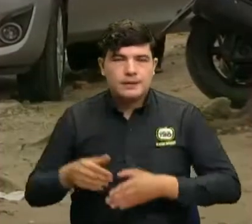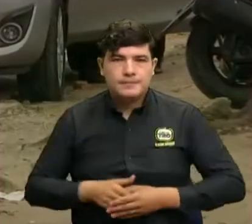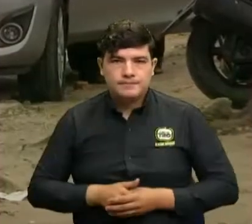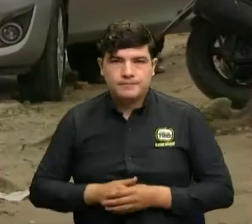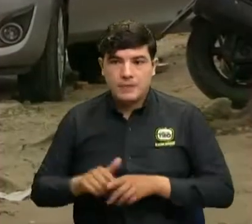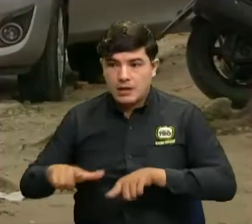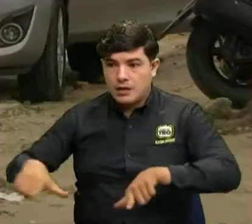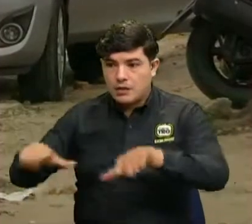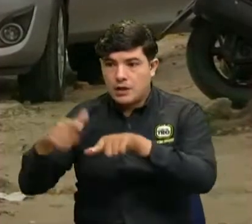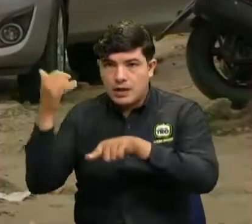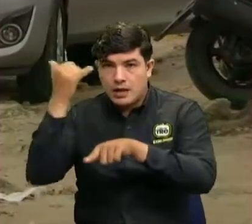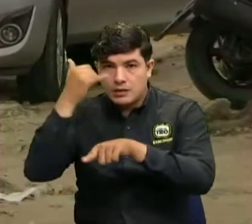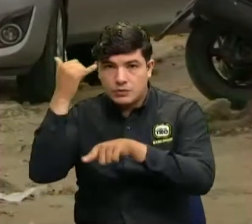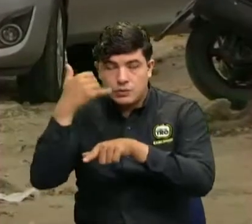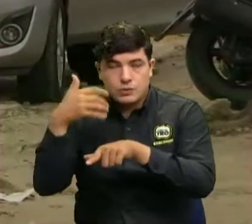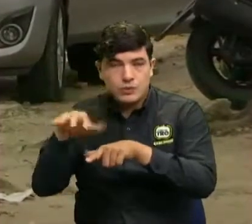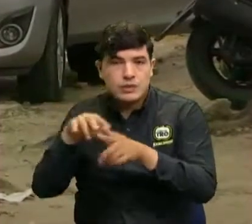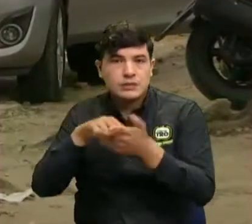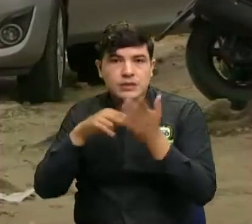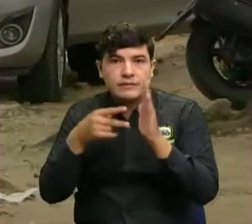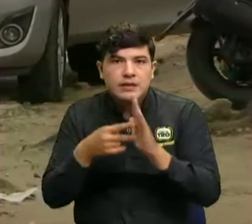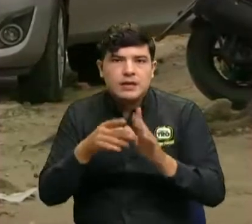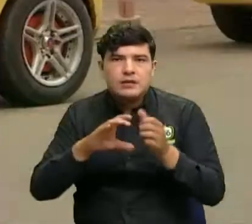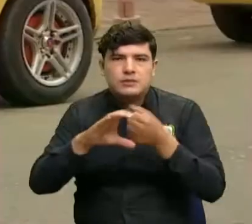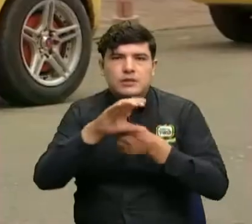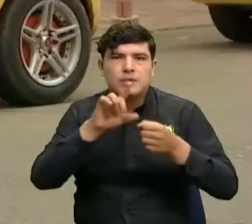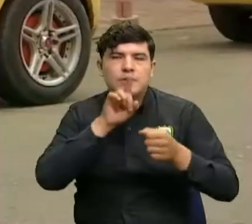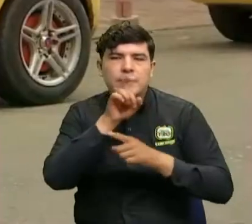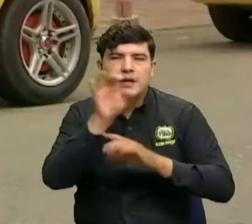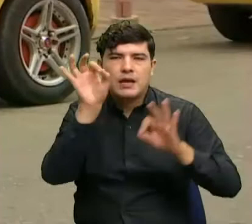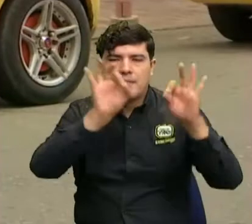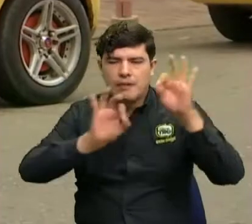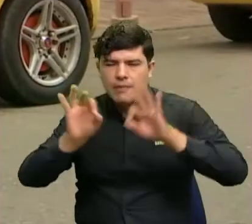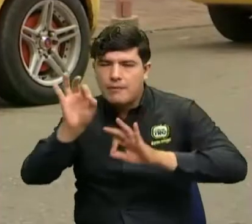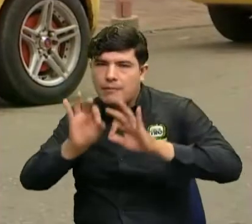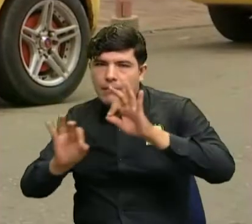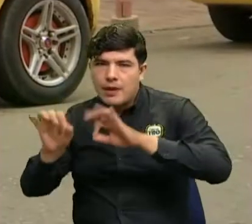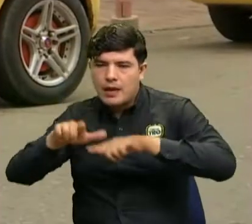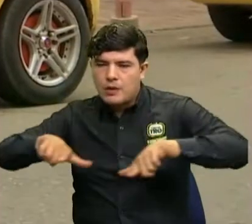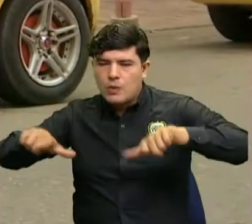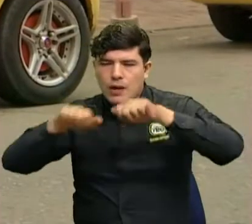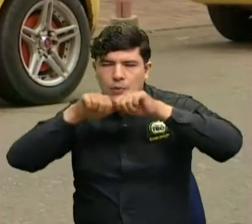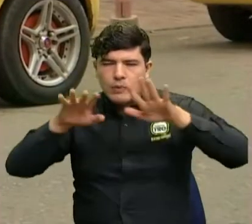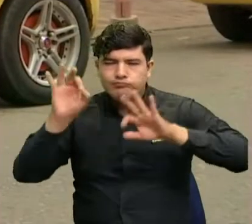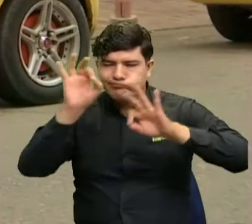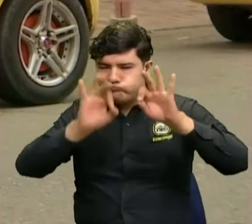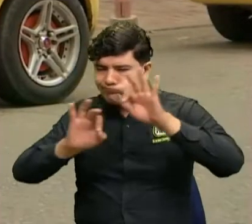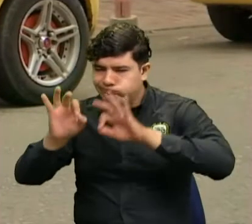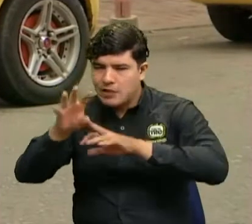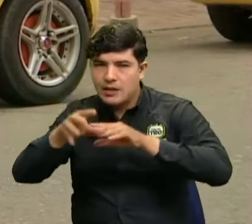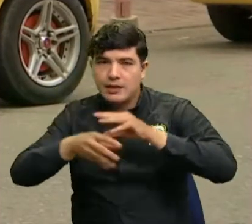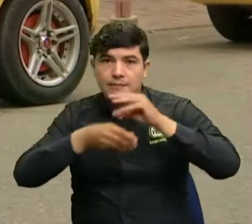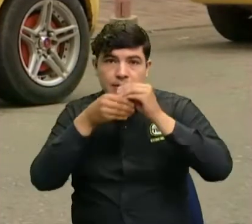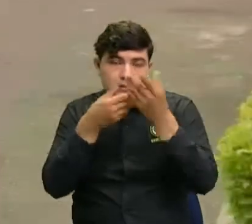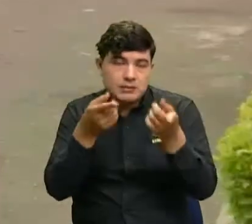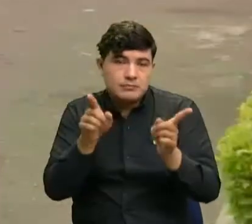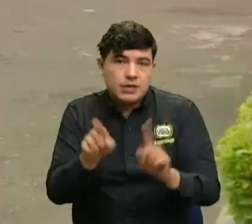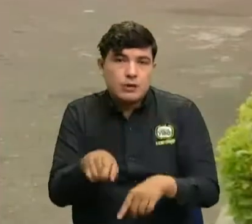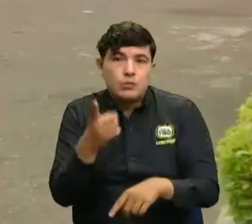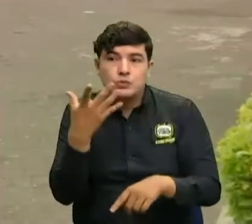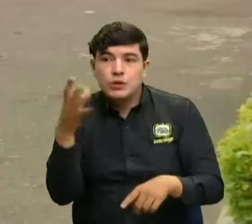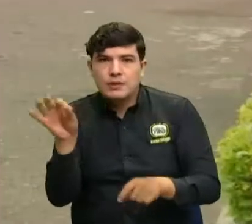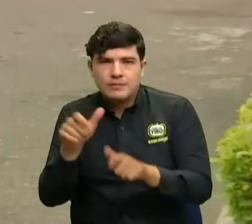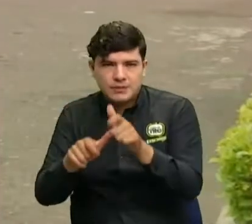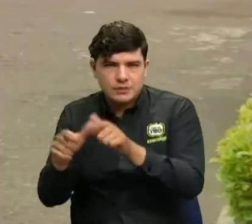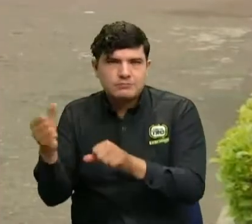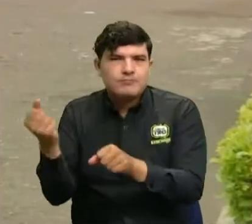zonas azules es darle orden a la ciudad en materia de espacio público, como también la generación de empleo. Son los estudios